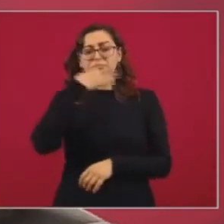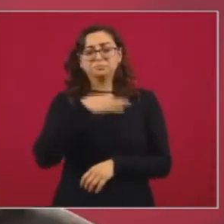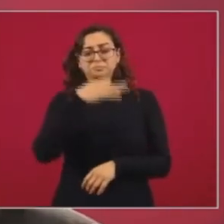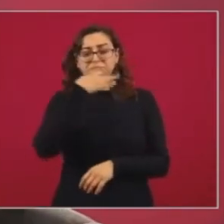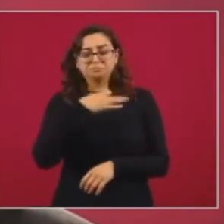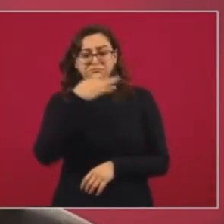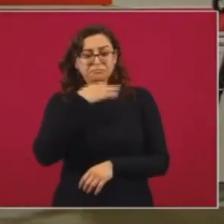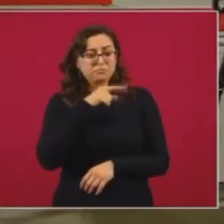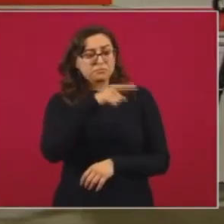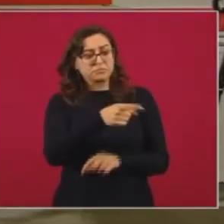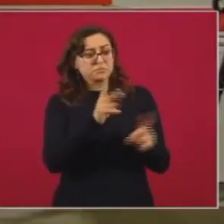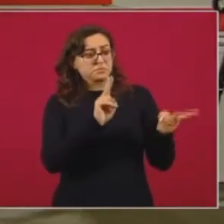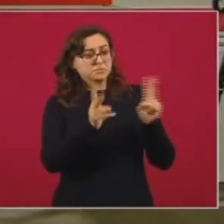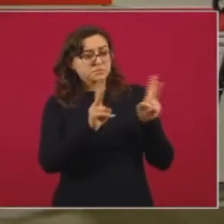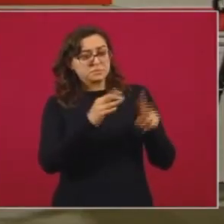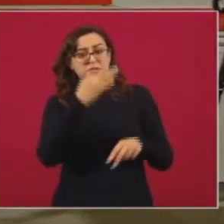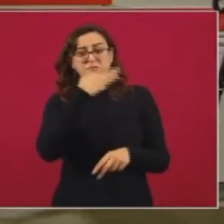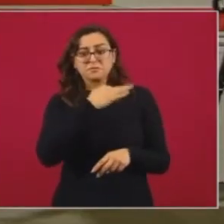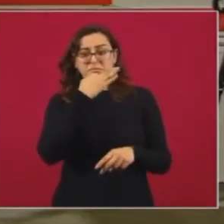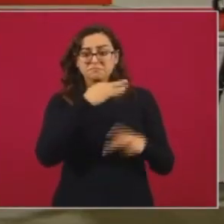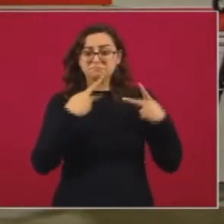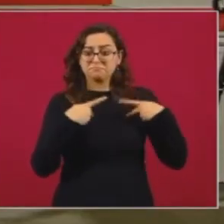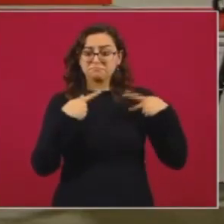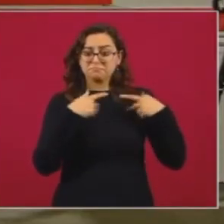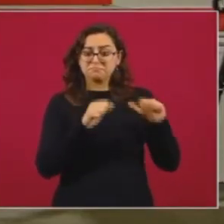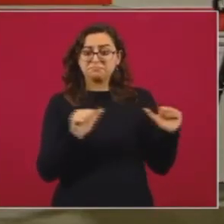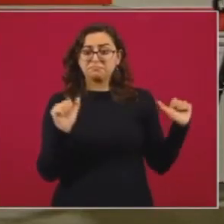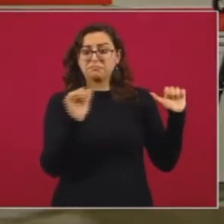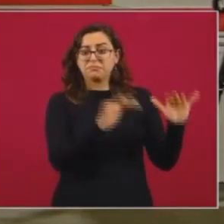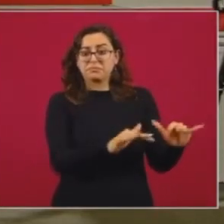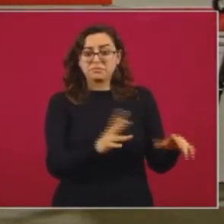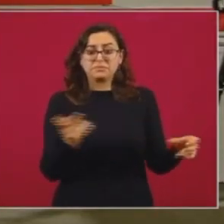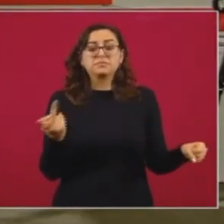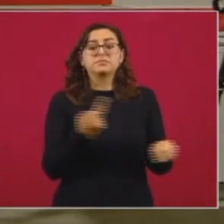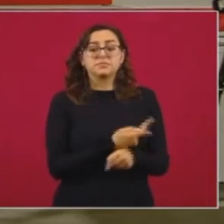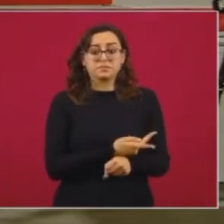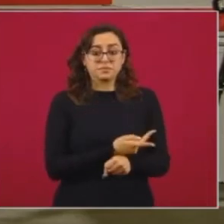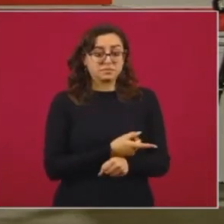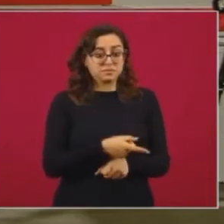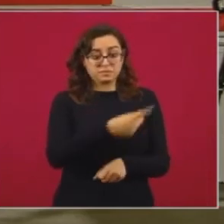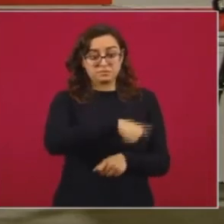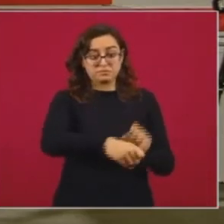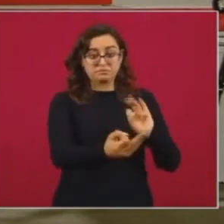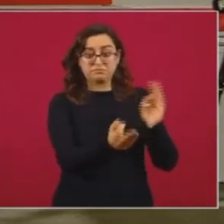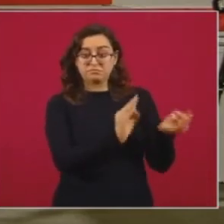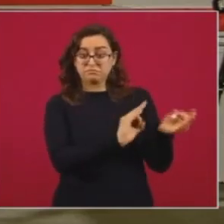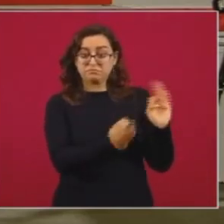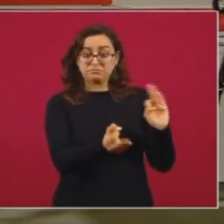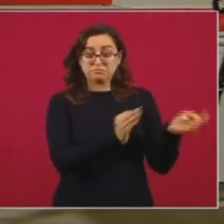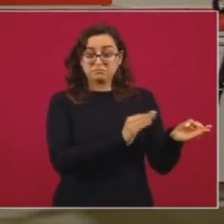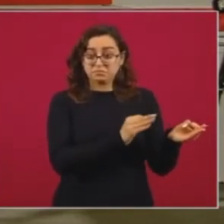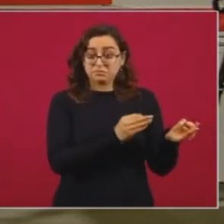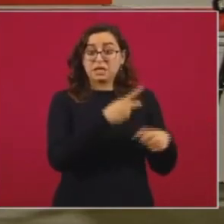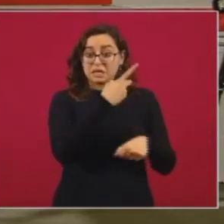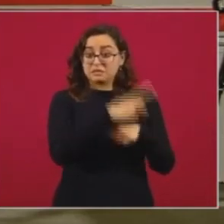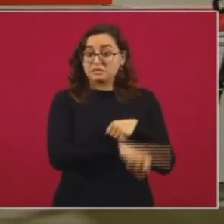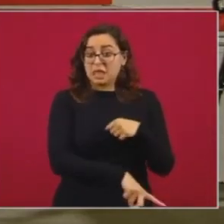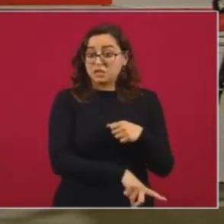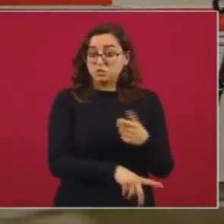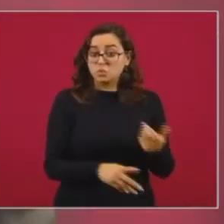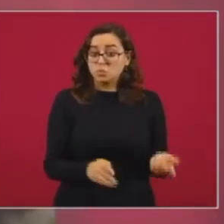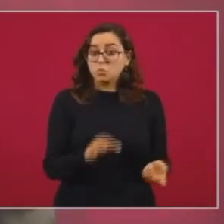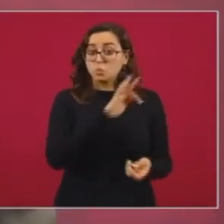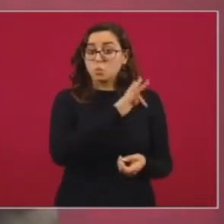fiesta y congrega personas, todo lo que ahí ocurra puede afectar a los vecinos. Desde algo muy común en la